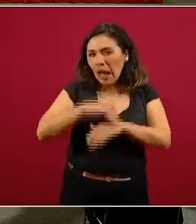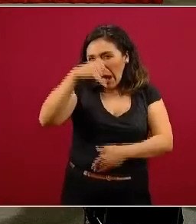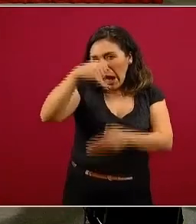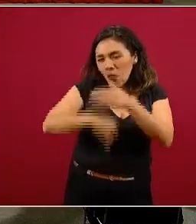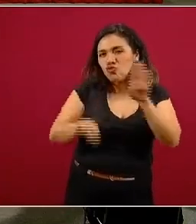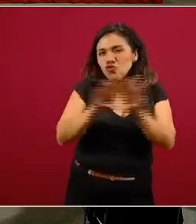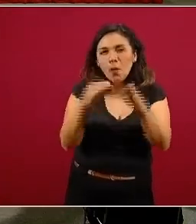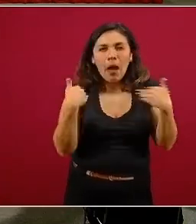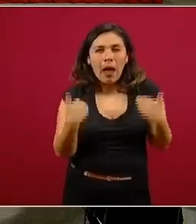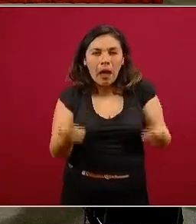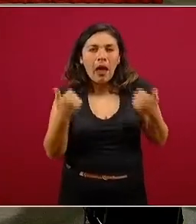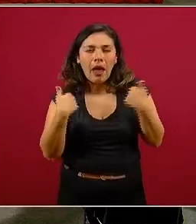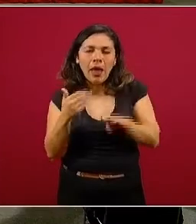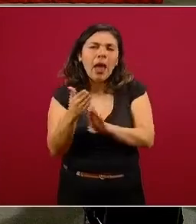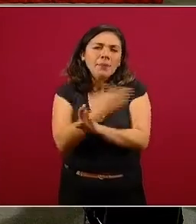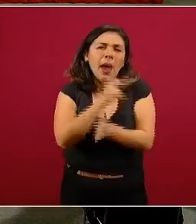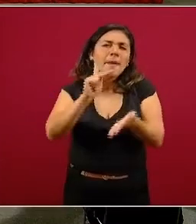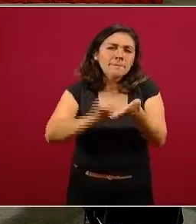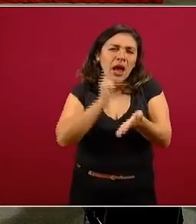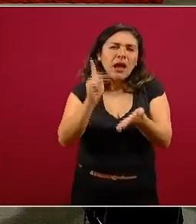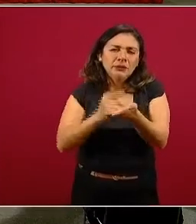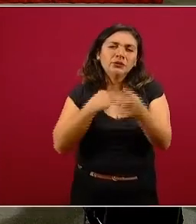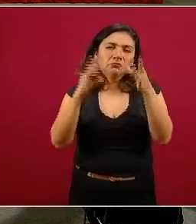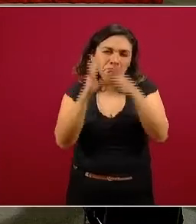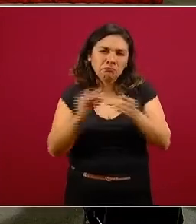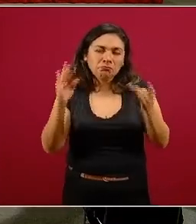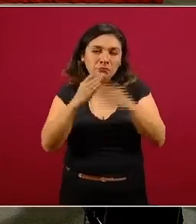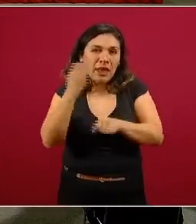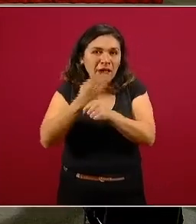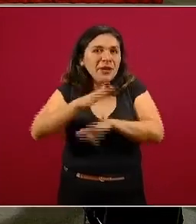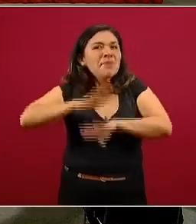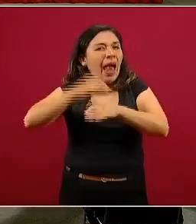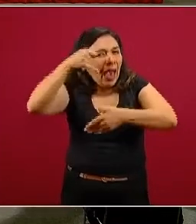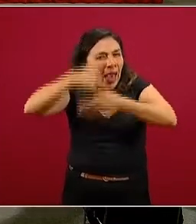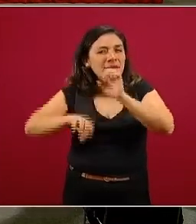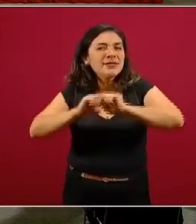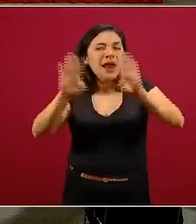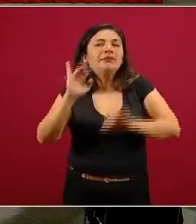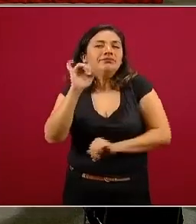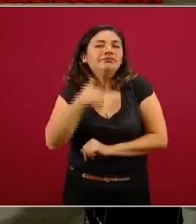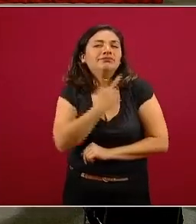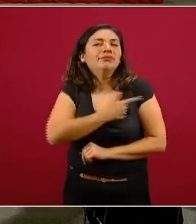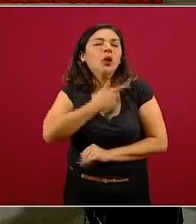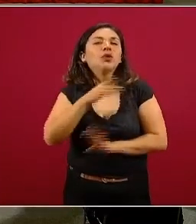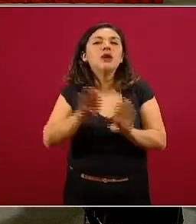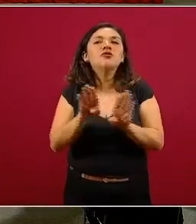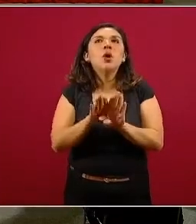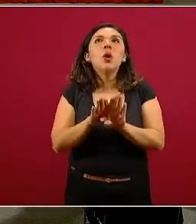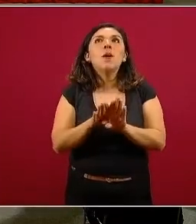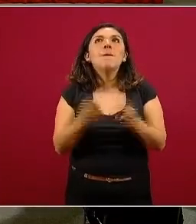conceptos que hemos estado comentando desde el inicio de la epidemia, pero siempre nos gusta que